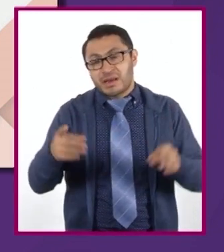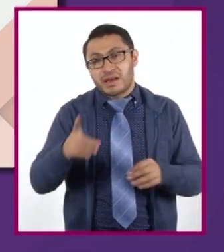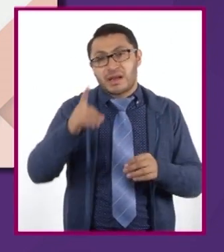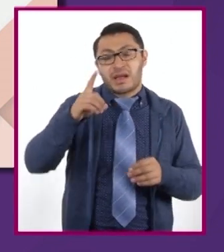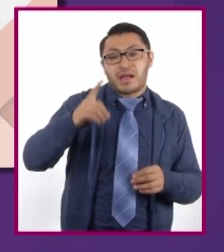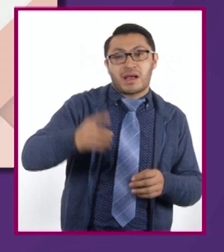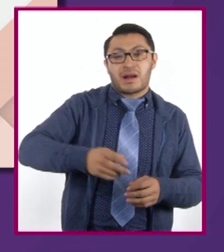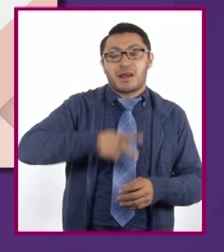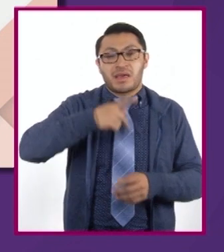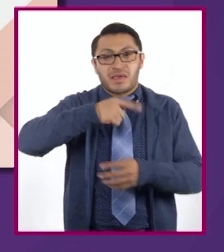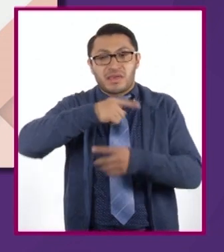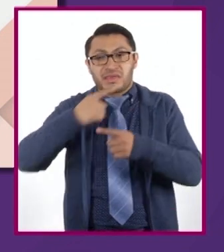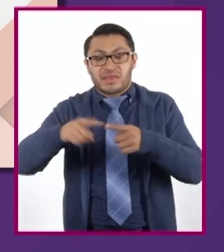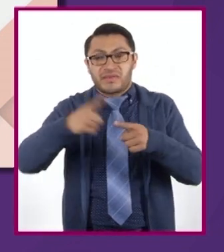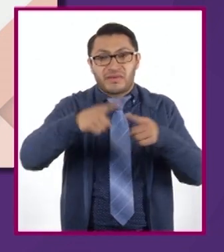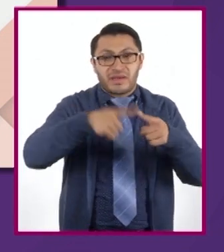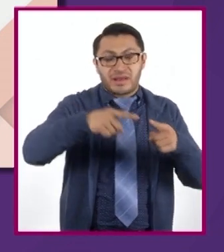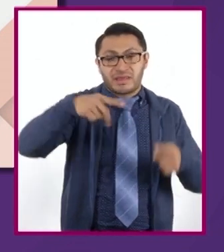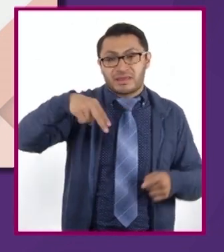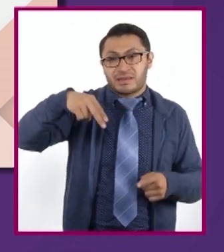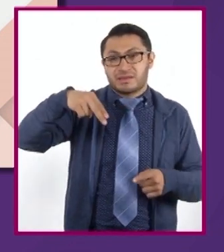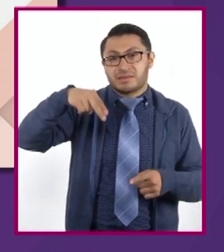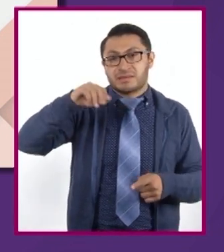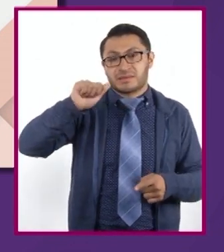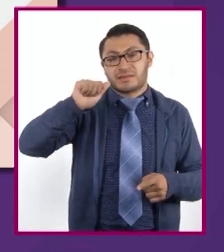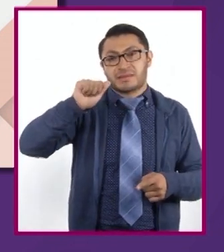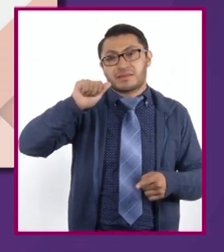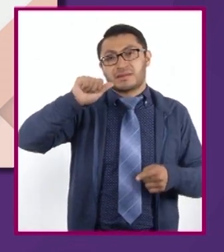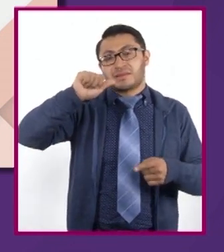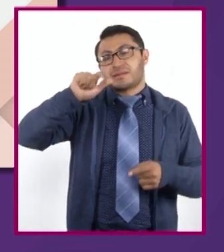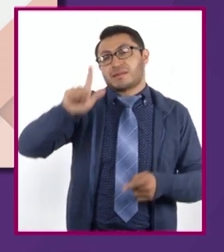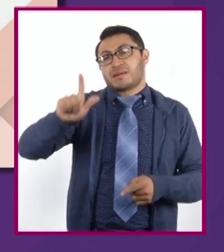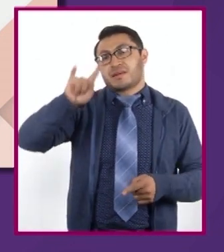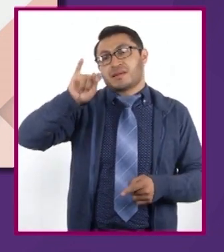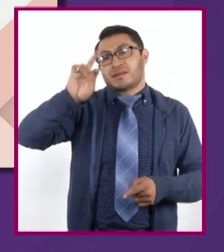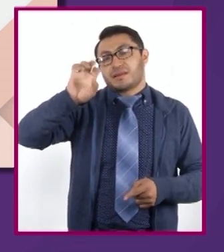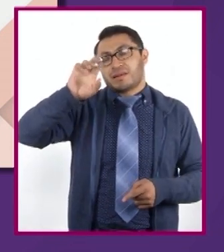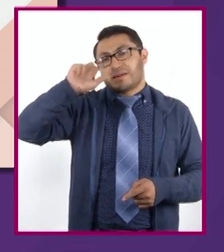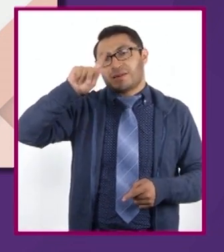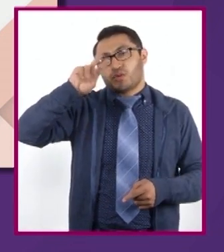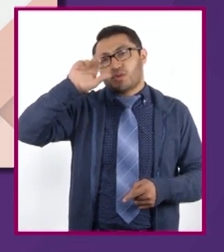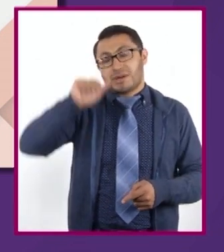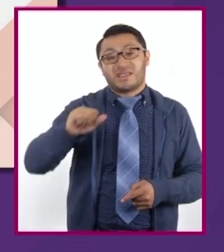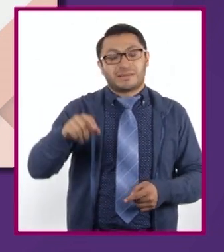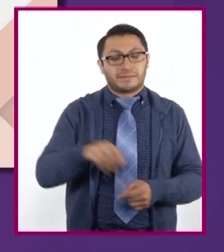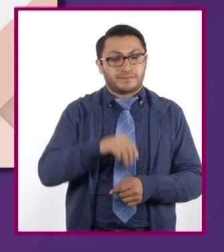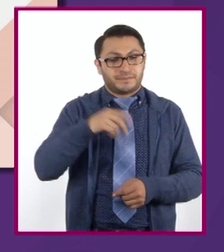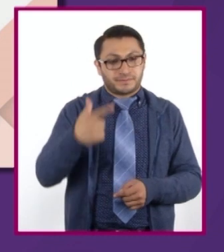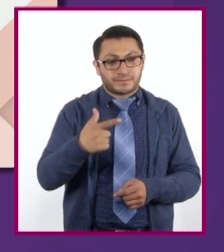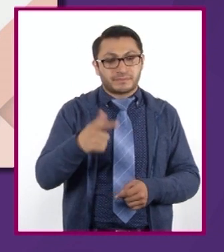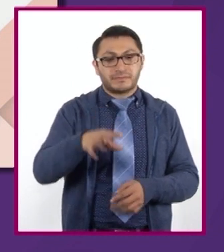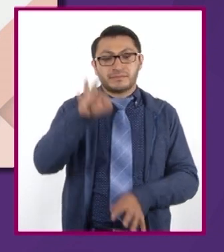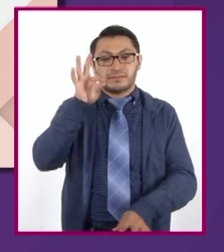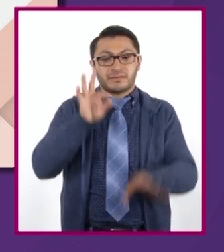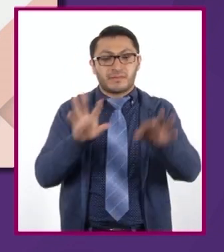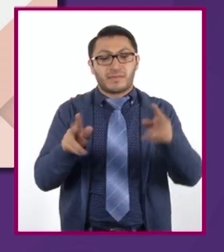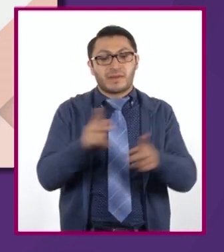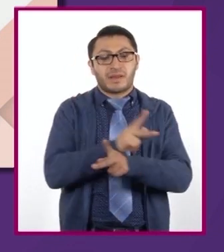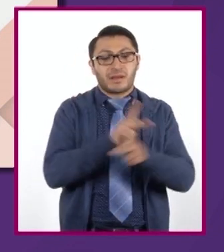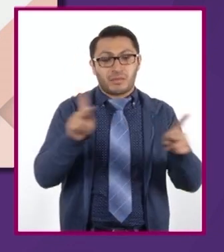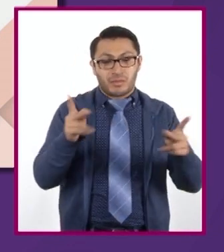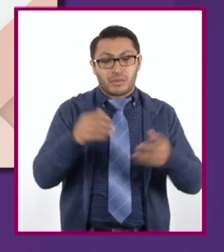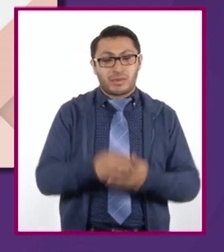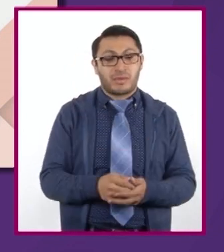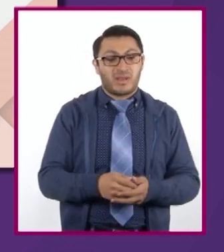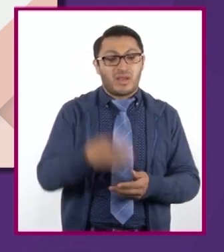dramático. 7. Seleccionar al público. 8. Utilizan argumentos y opiniones.